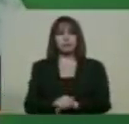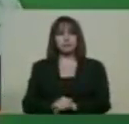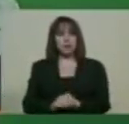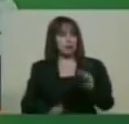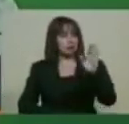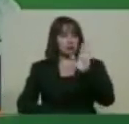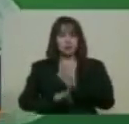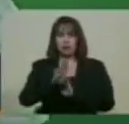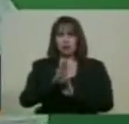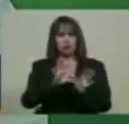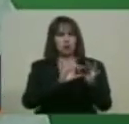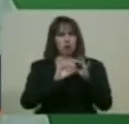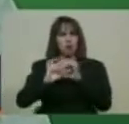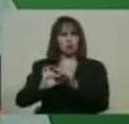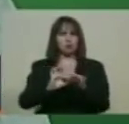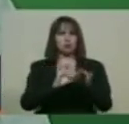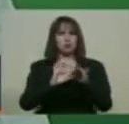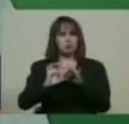desarrollo conjunto.